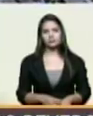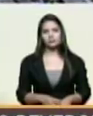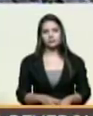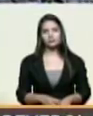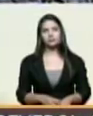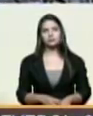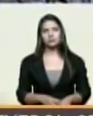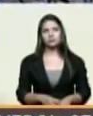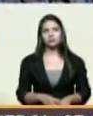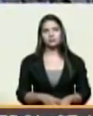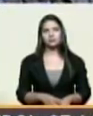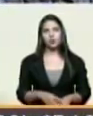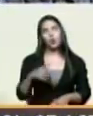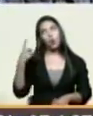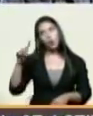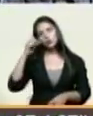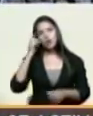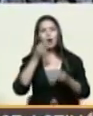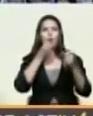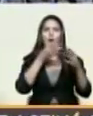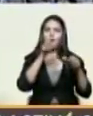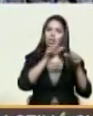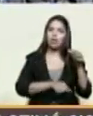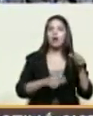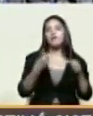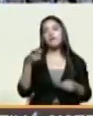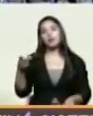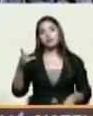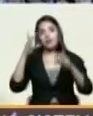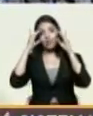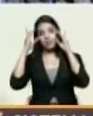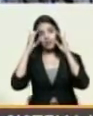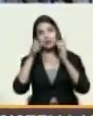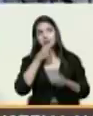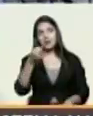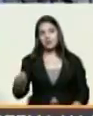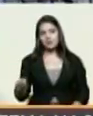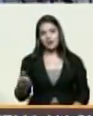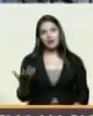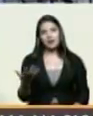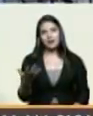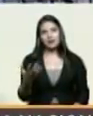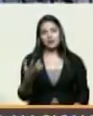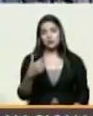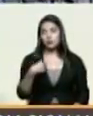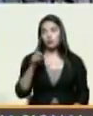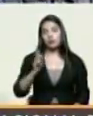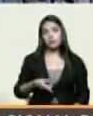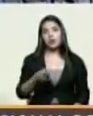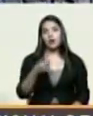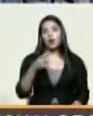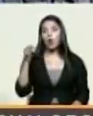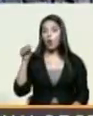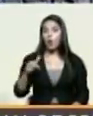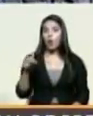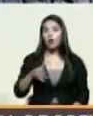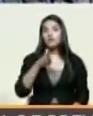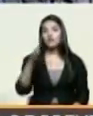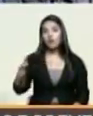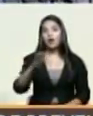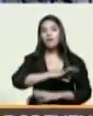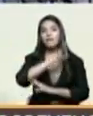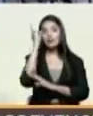Otro día les cuento otras cosas. Le toca hablar a Delcy. No, tengo también, yo voy a hacer programa hoy en Barquisimeto y